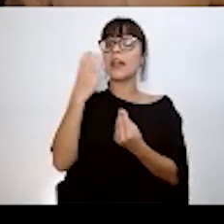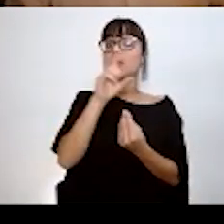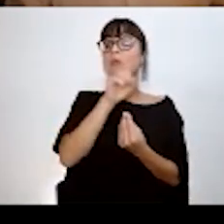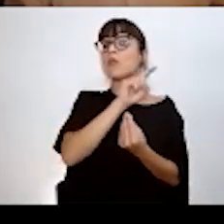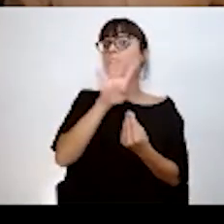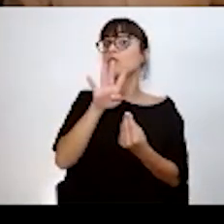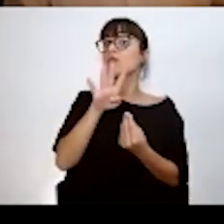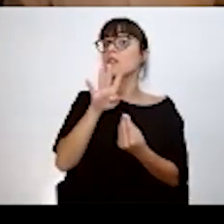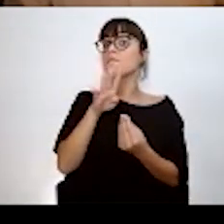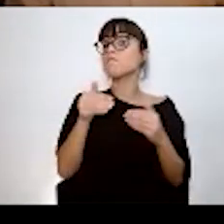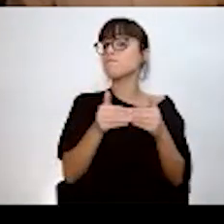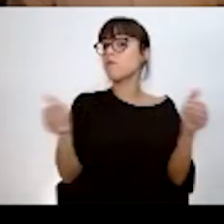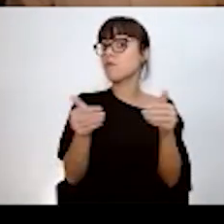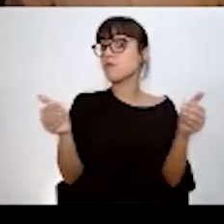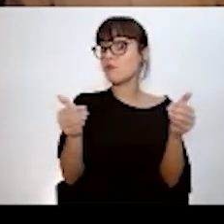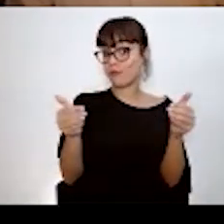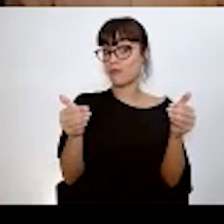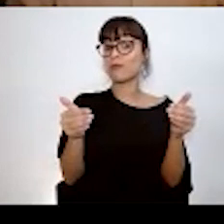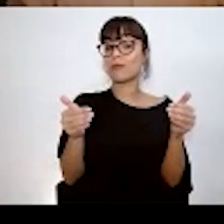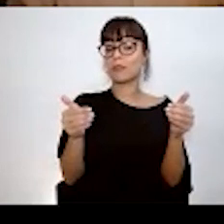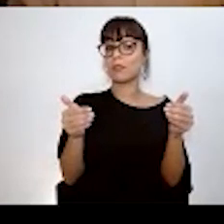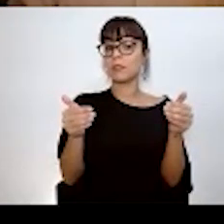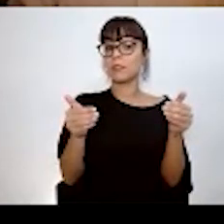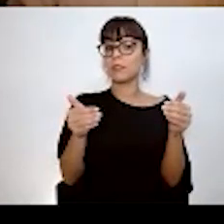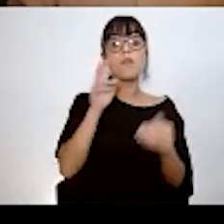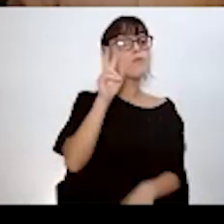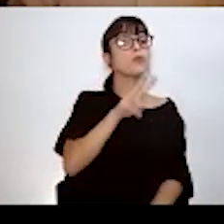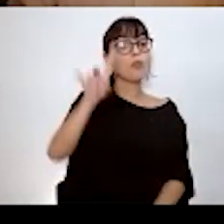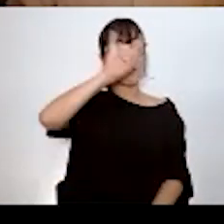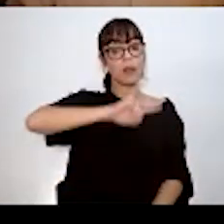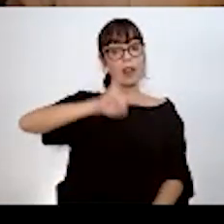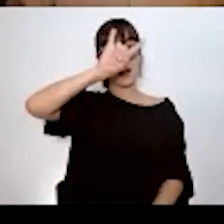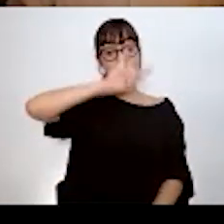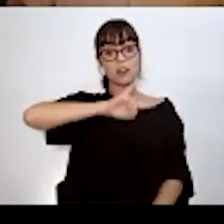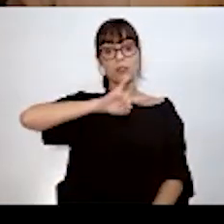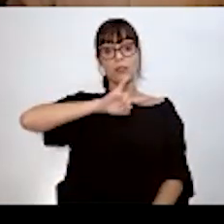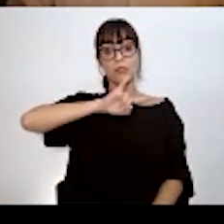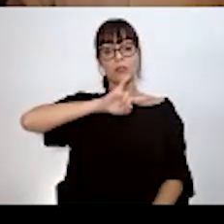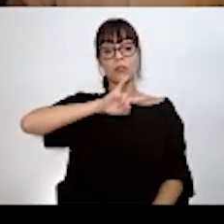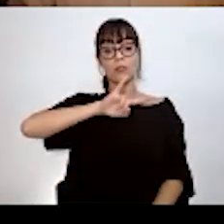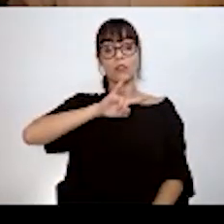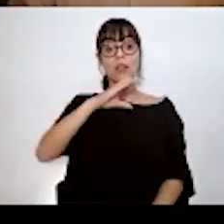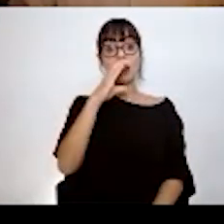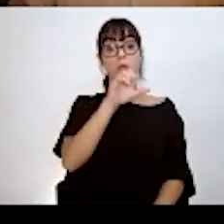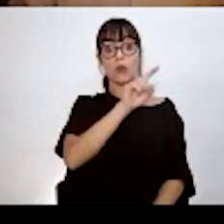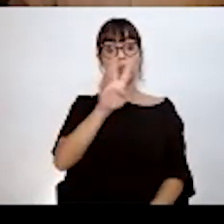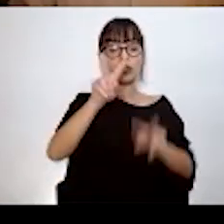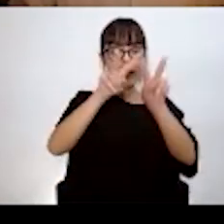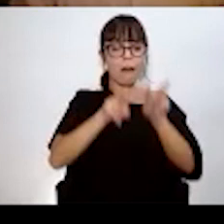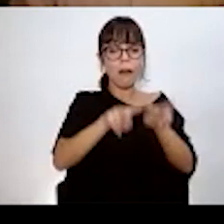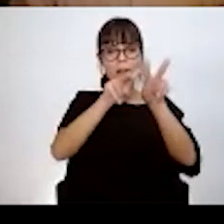mundo, ¿no? El Museo Canario en concreto es pionero en el desarrollo de análisis de carbono 14 sobre sus